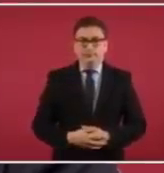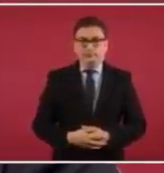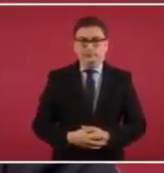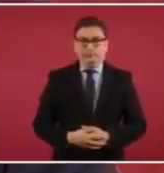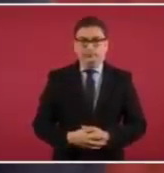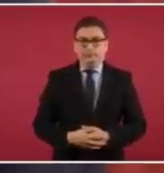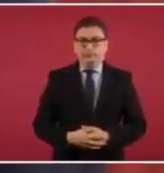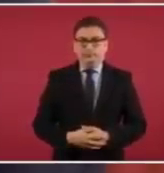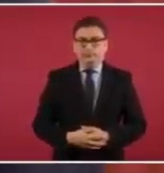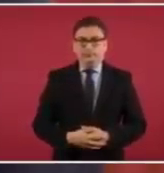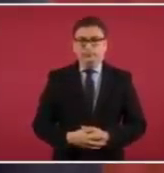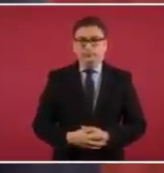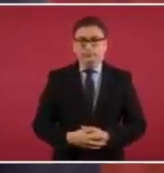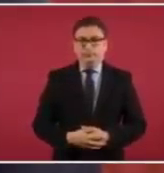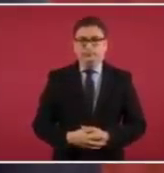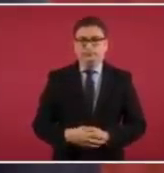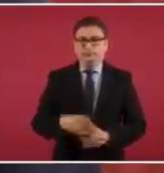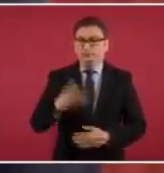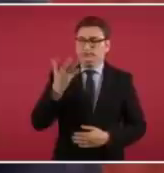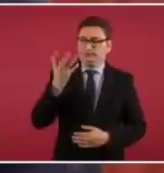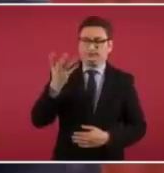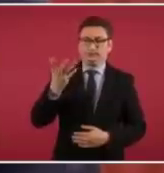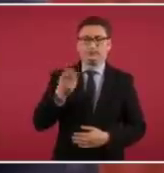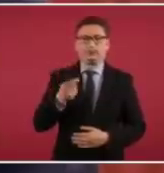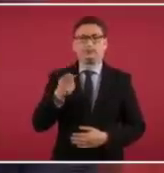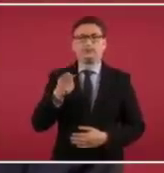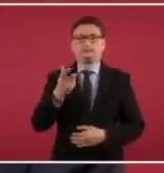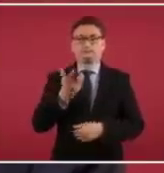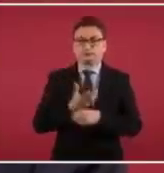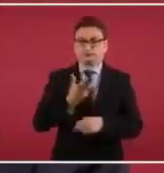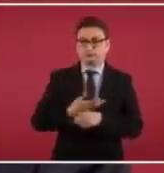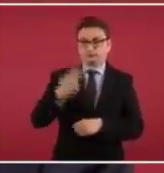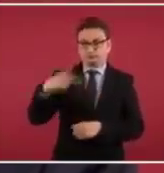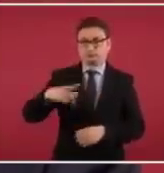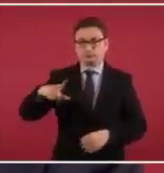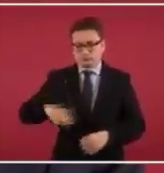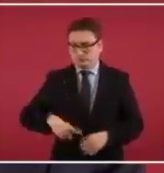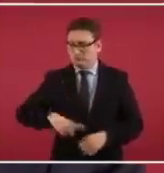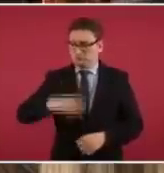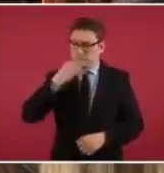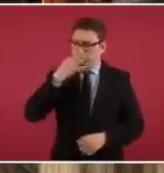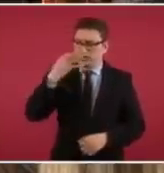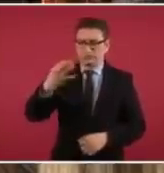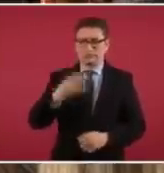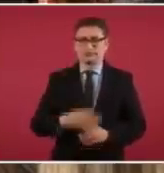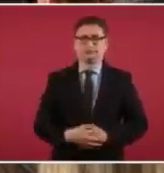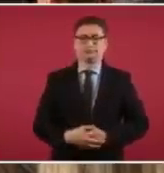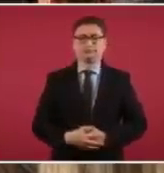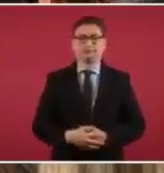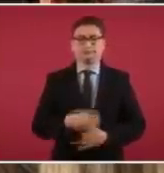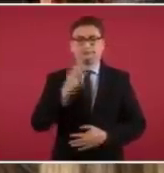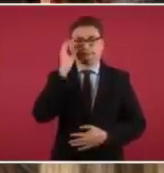a el gobierno de Estados Unidos y en